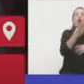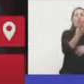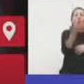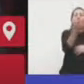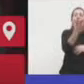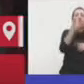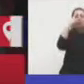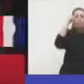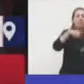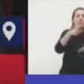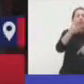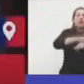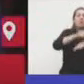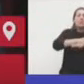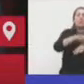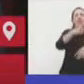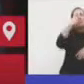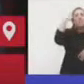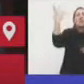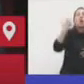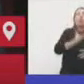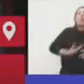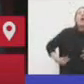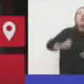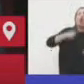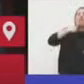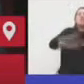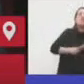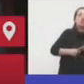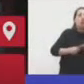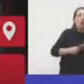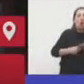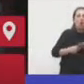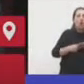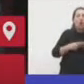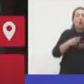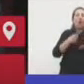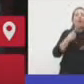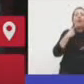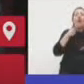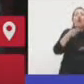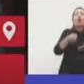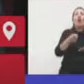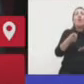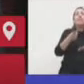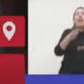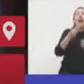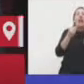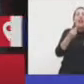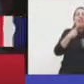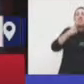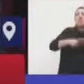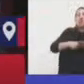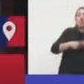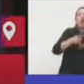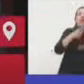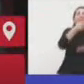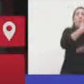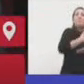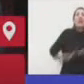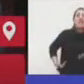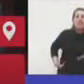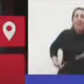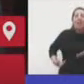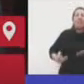a la Corte Suprema. Está cerrando el debate en senadores José Mayans, que también está jugando